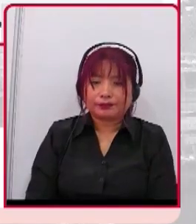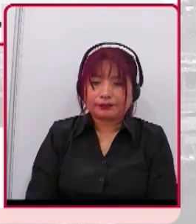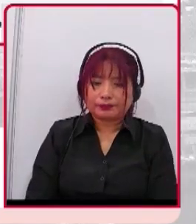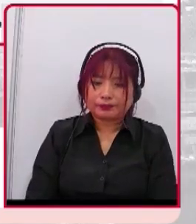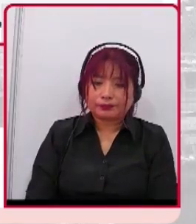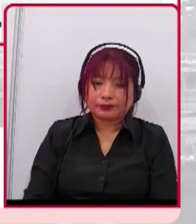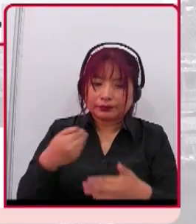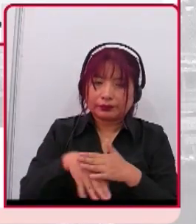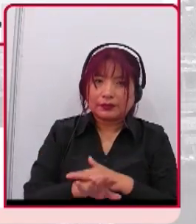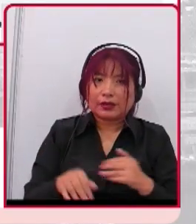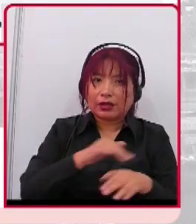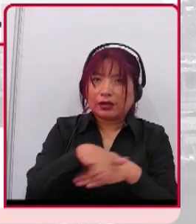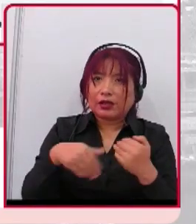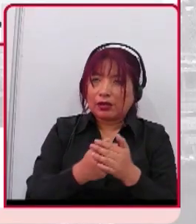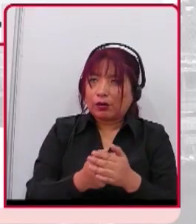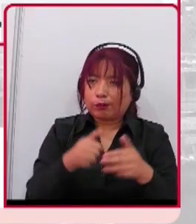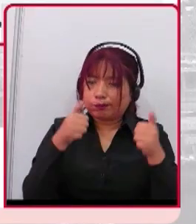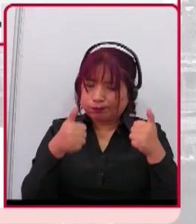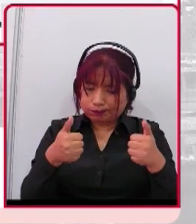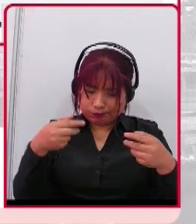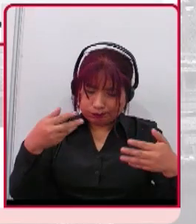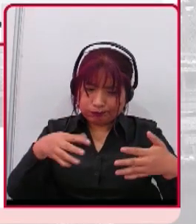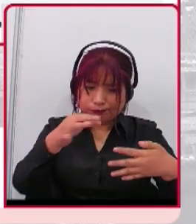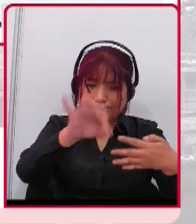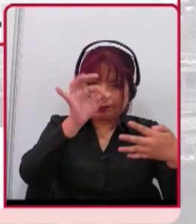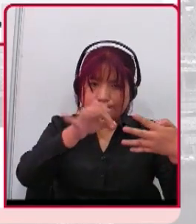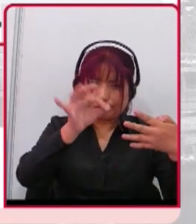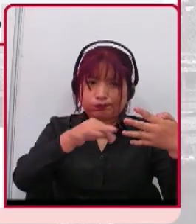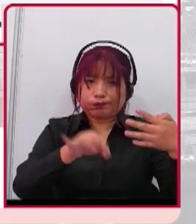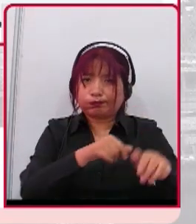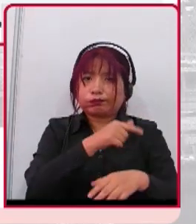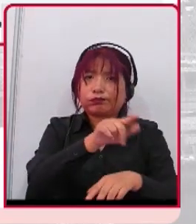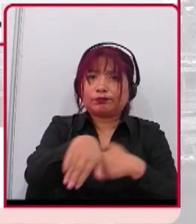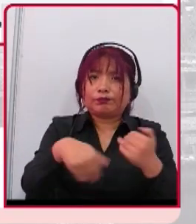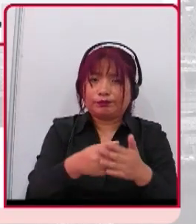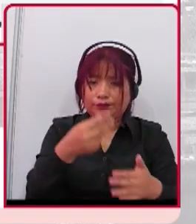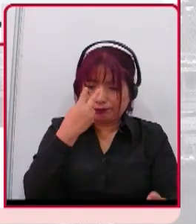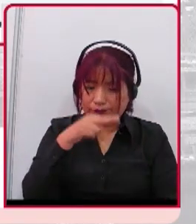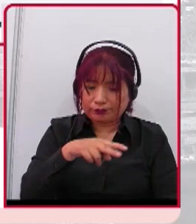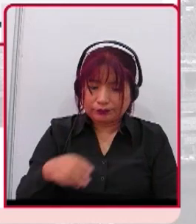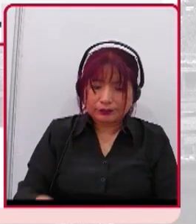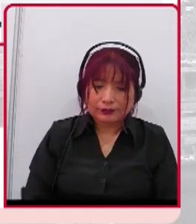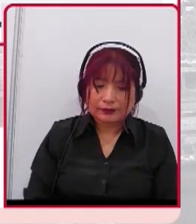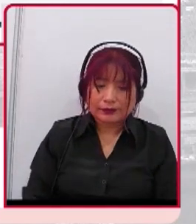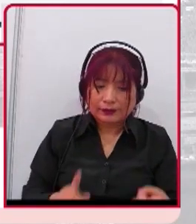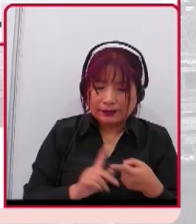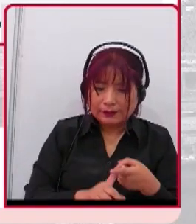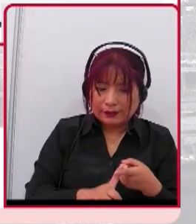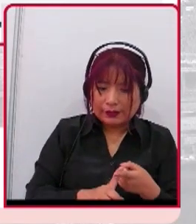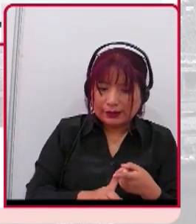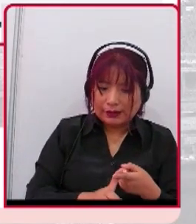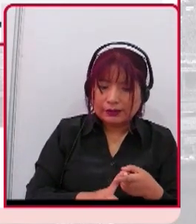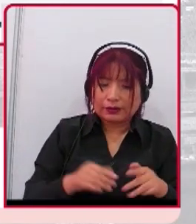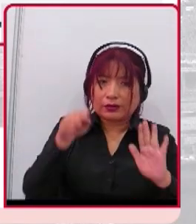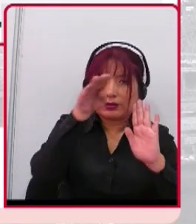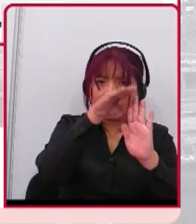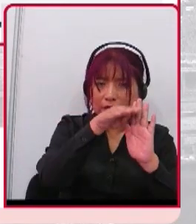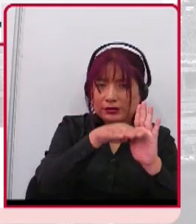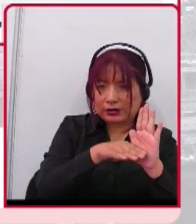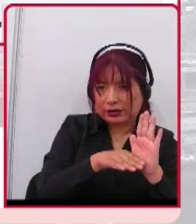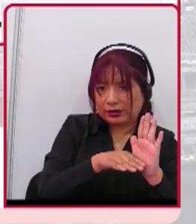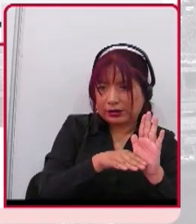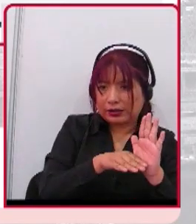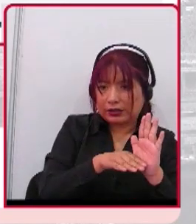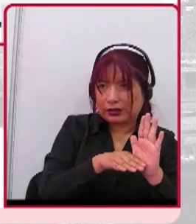Dentro de los beneficios operacionales y de seguridad, como ya había comentado, el hecho de reducir el